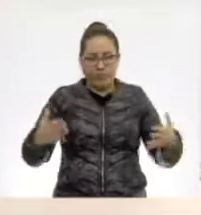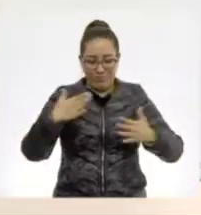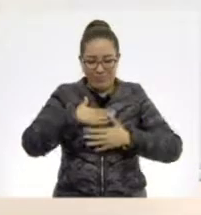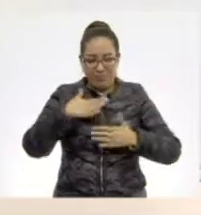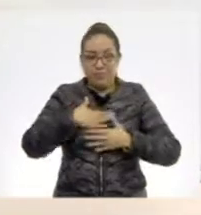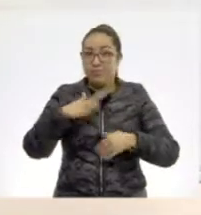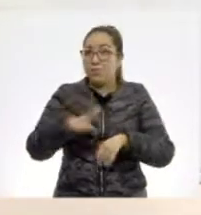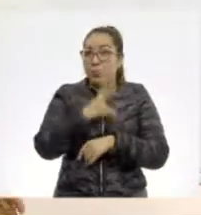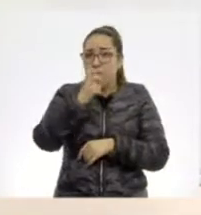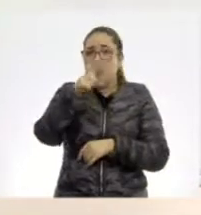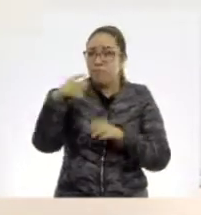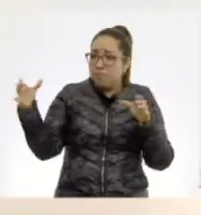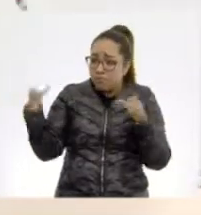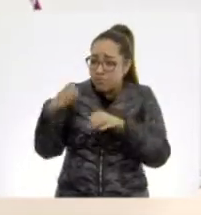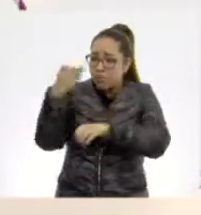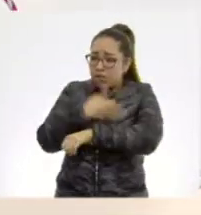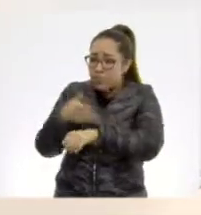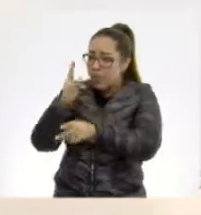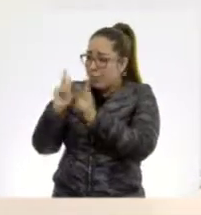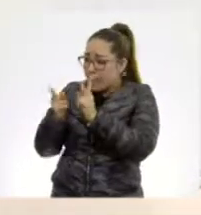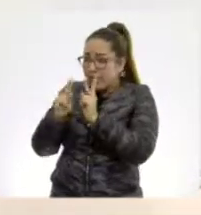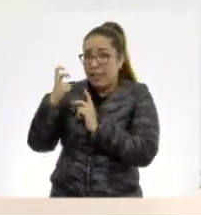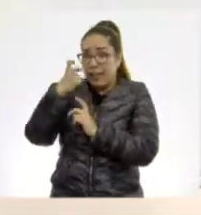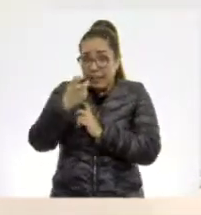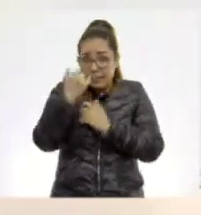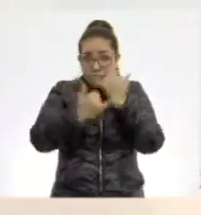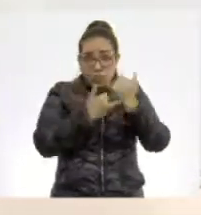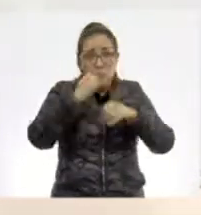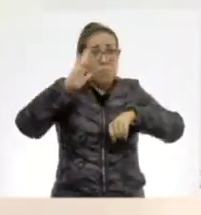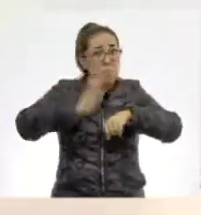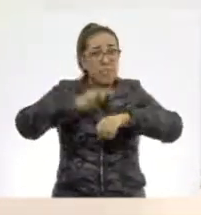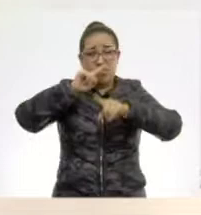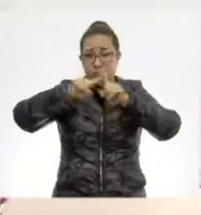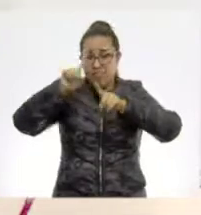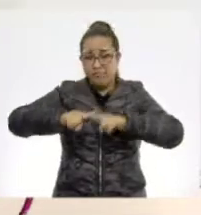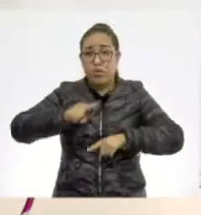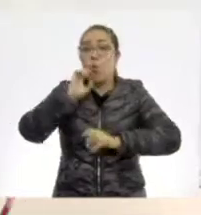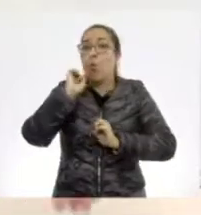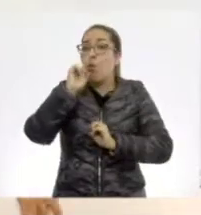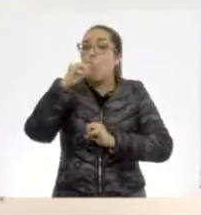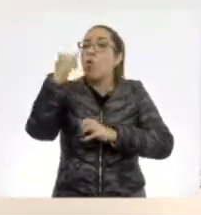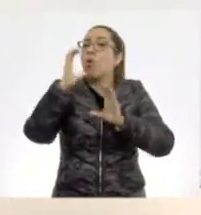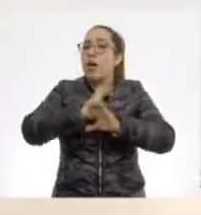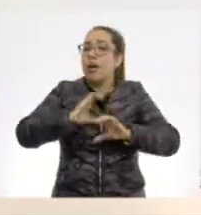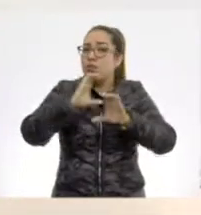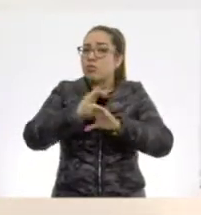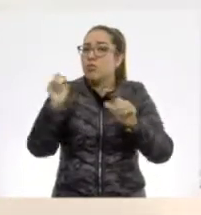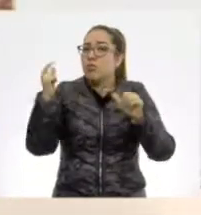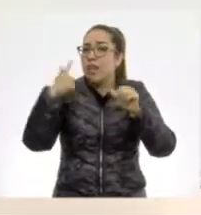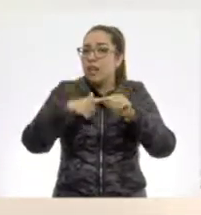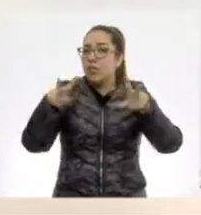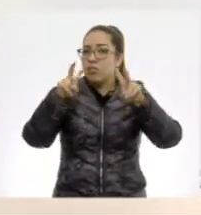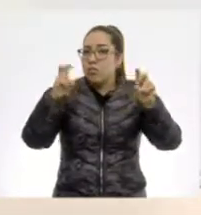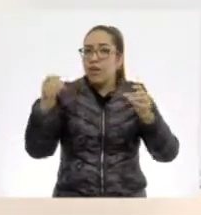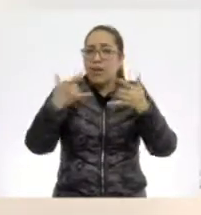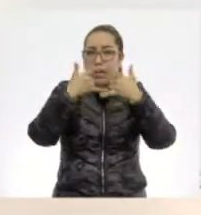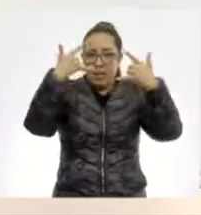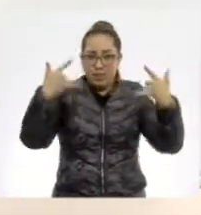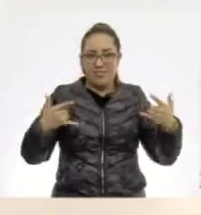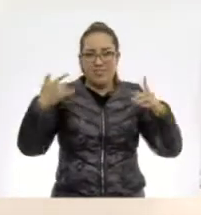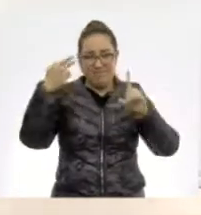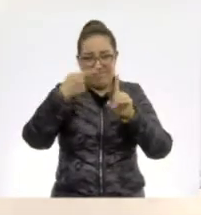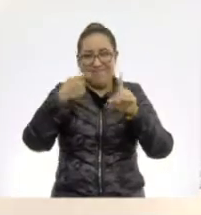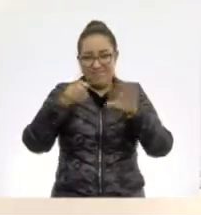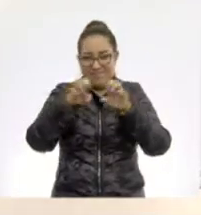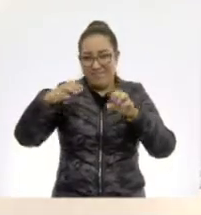hay que mejor conversa con tu familia sobre estos y otros juegos y también sobre alguna canción que hable de algún tema histórico, en este caso como la de Ahí viene el tren de la revolución,